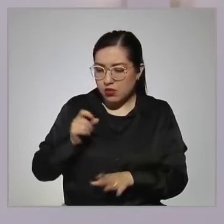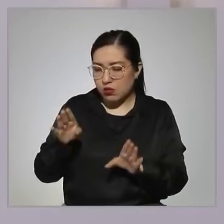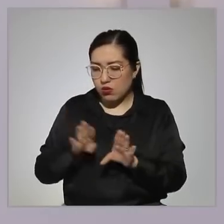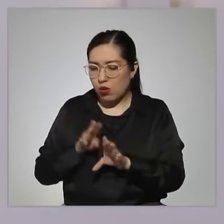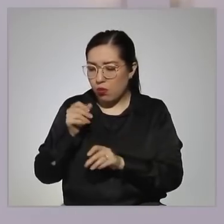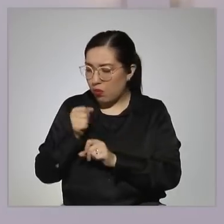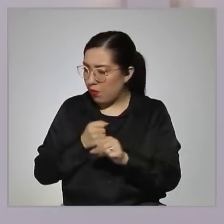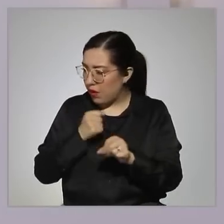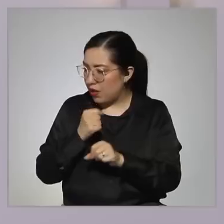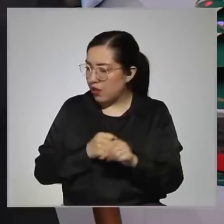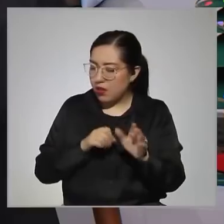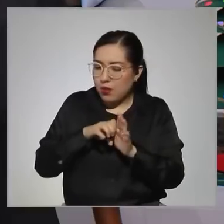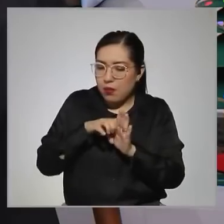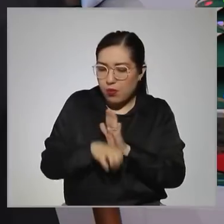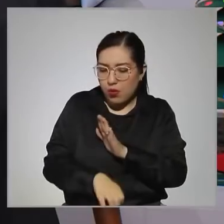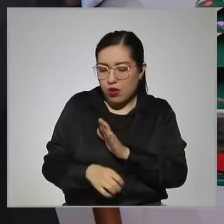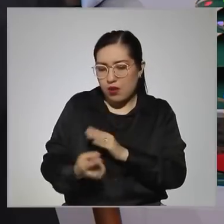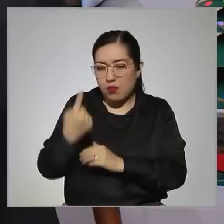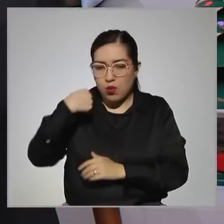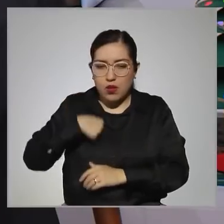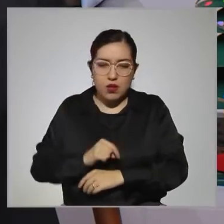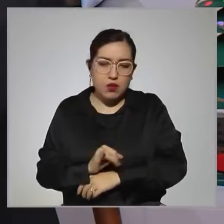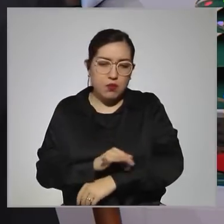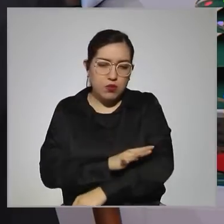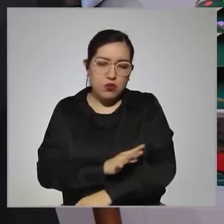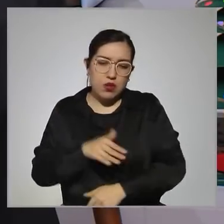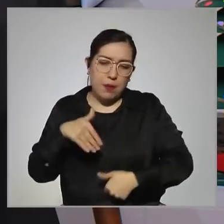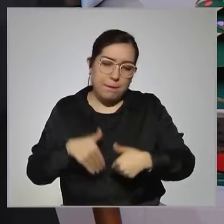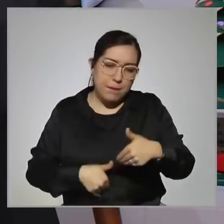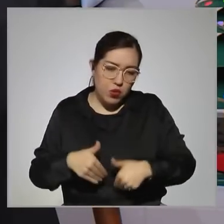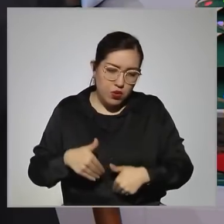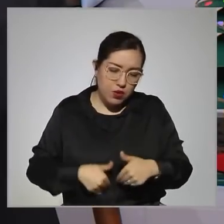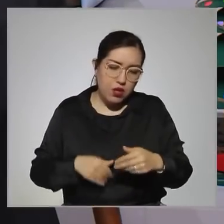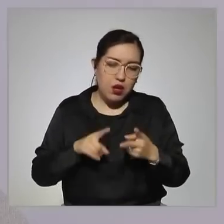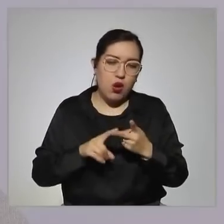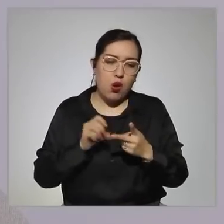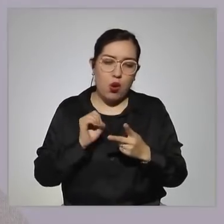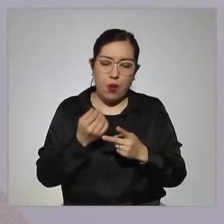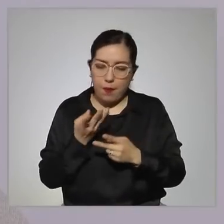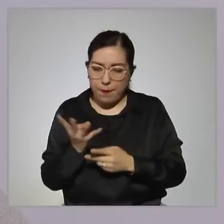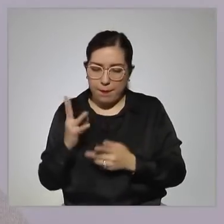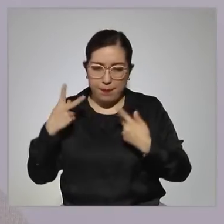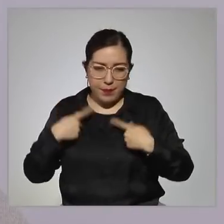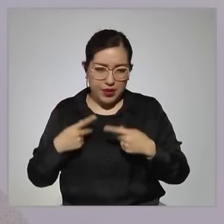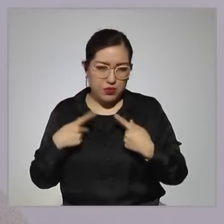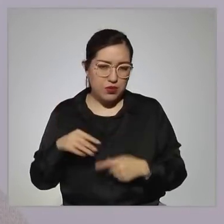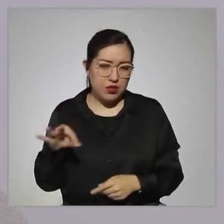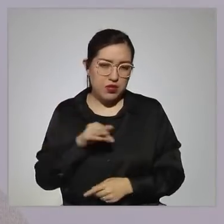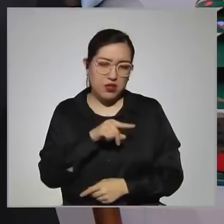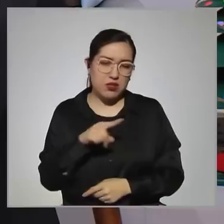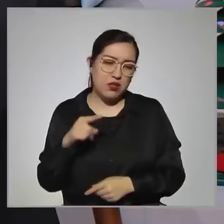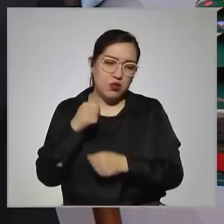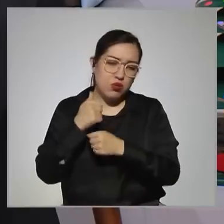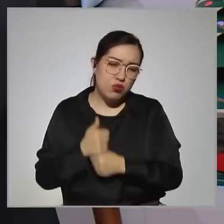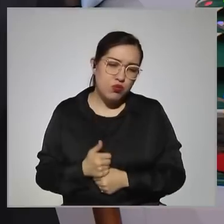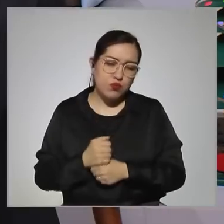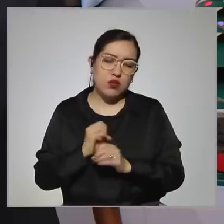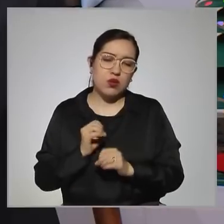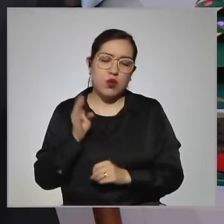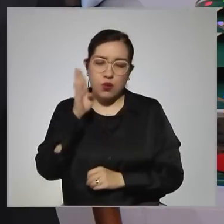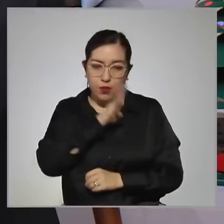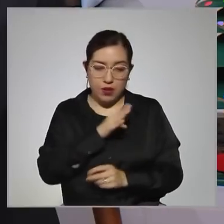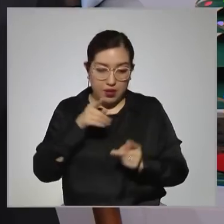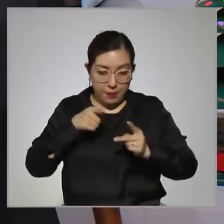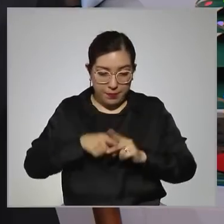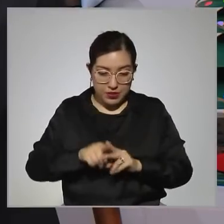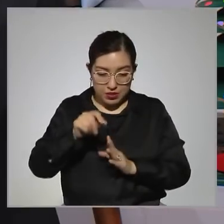prácticas como el malestar emocional, ¿no? Personas que la viven muy mal o la pasan muy mal, prácticamente desde que